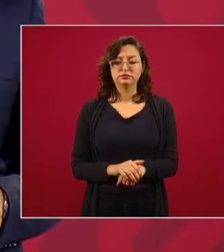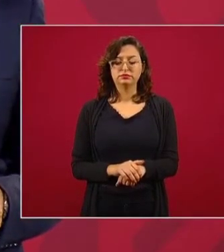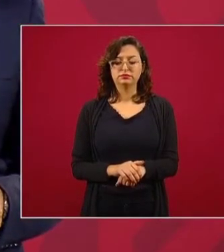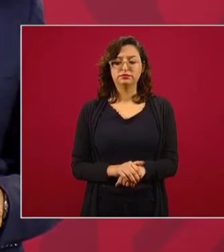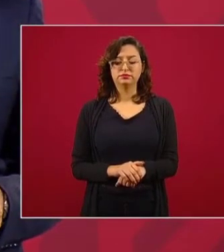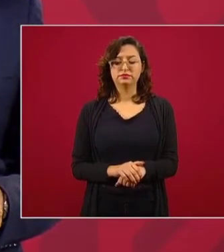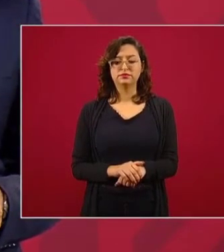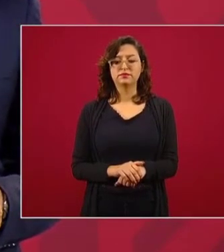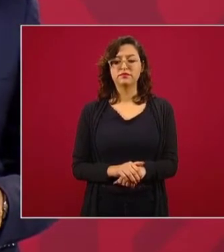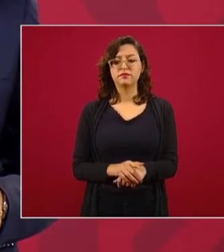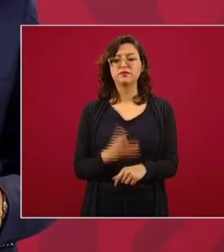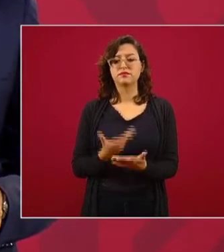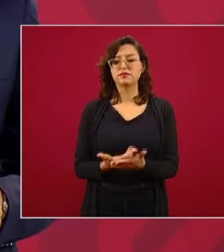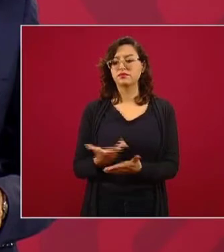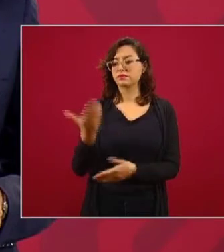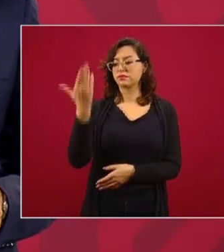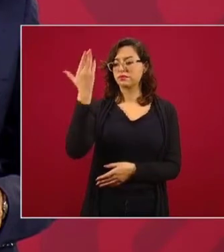originalmente bien integrado